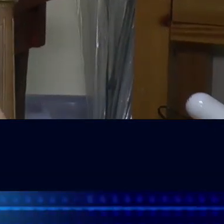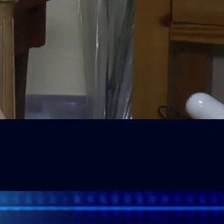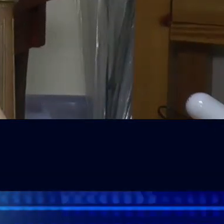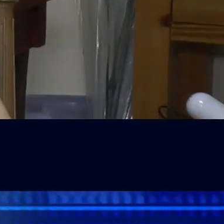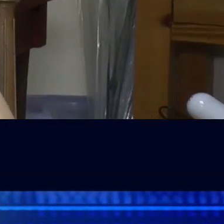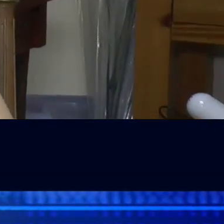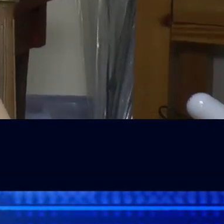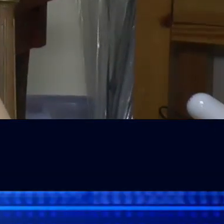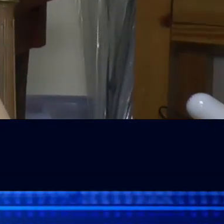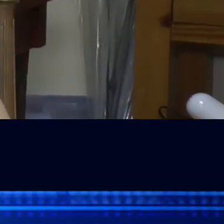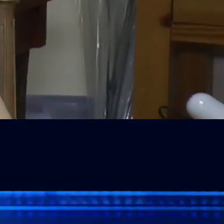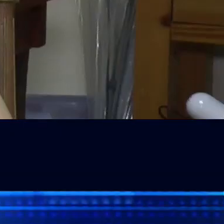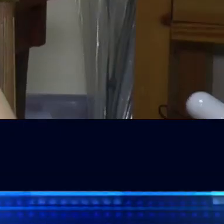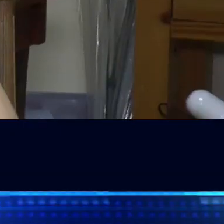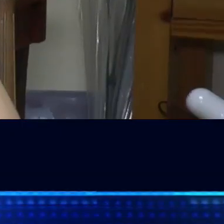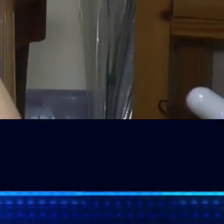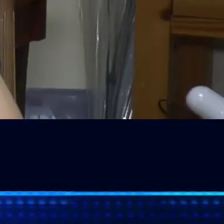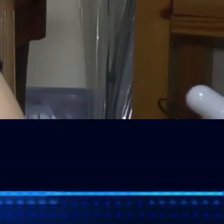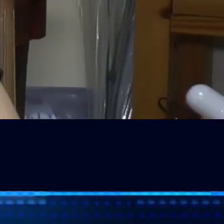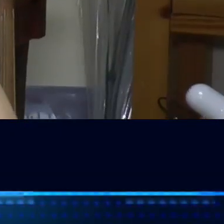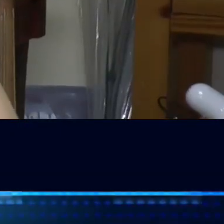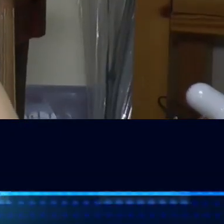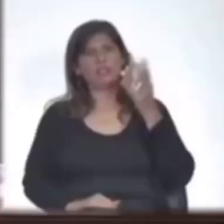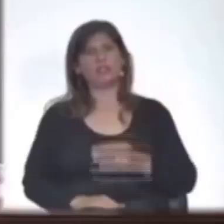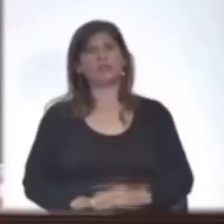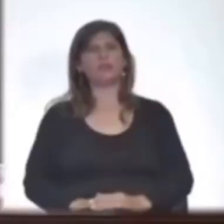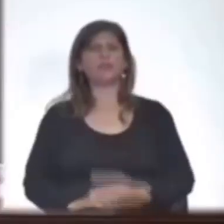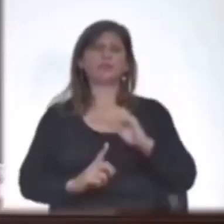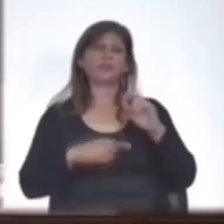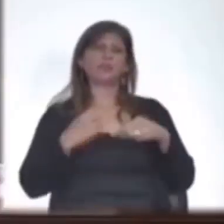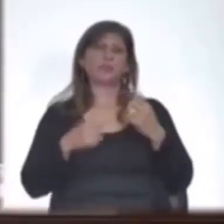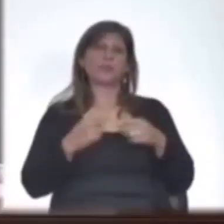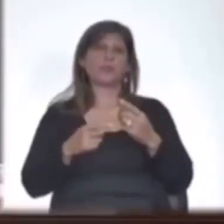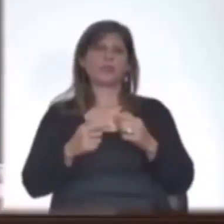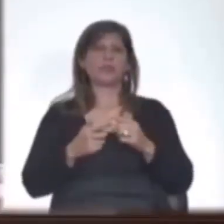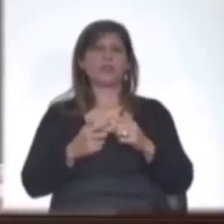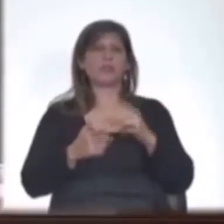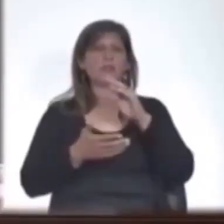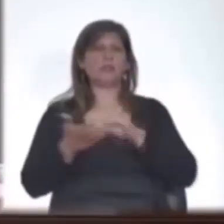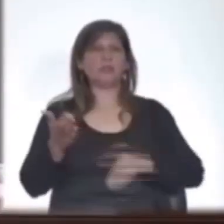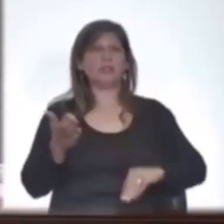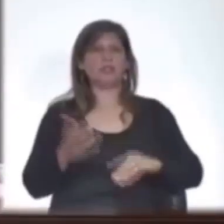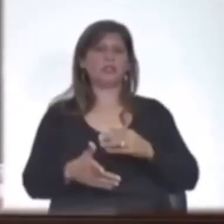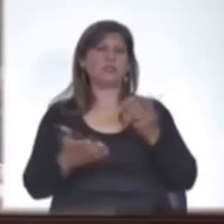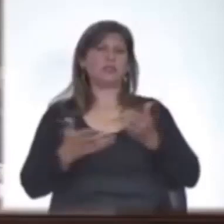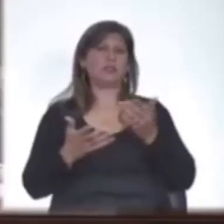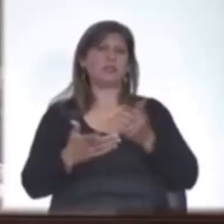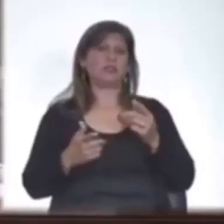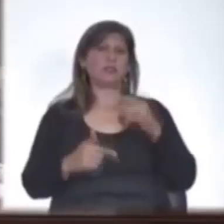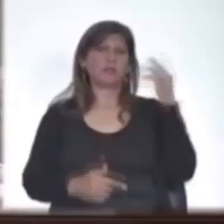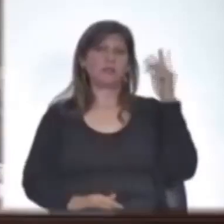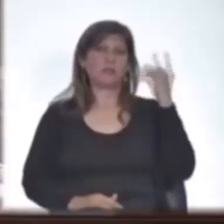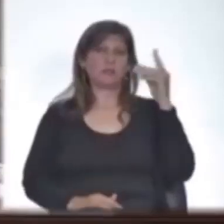emergencia sanitaria, que bueno, que va a responder a sueldos de mayores ingresos, y que sí, para